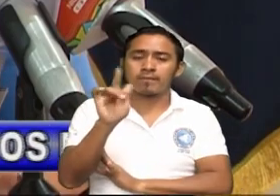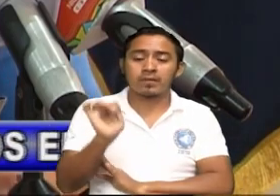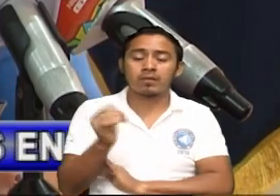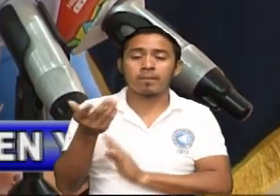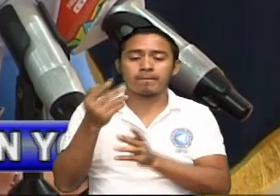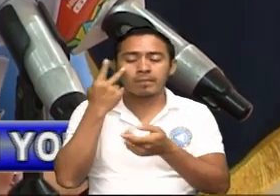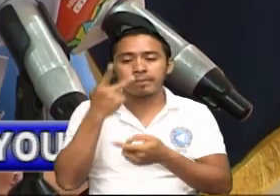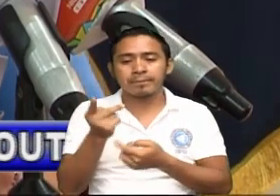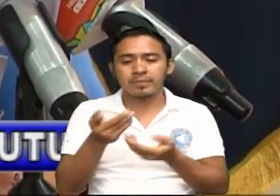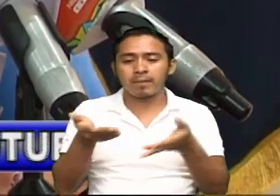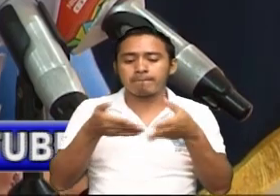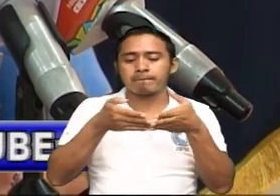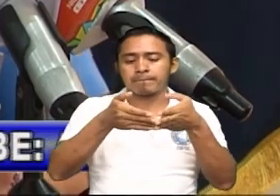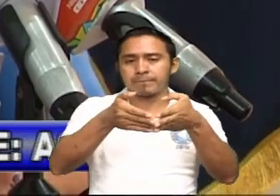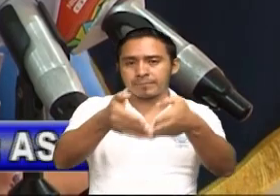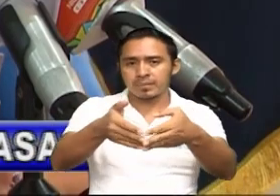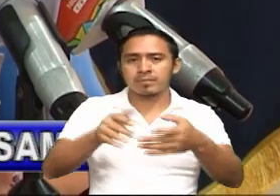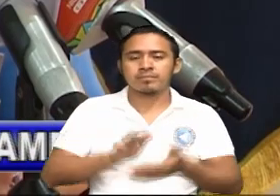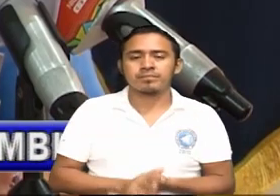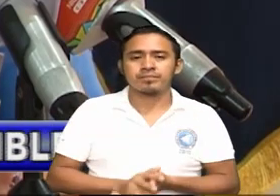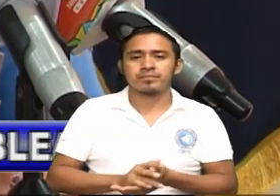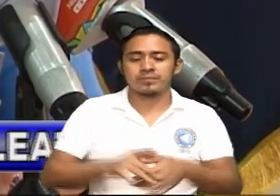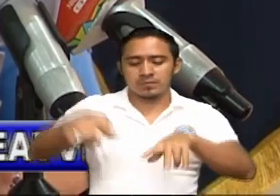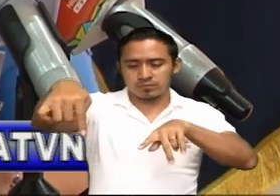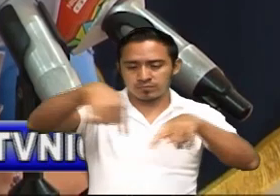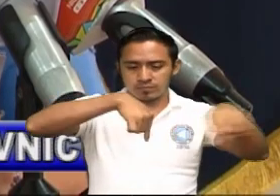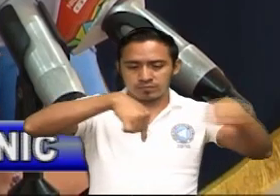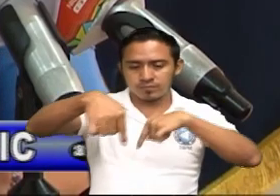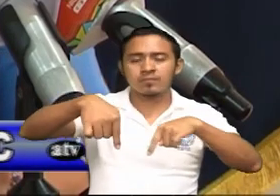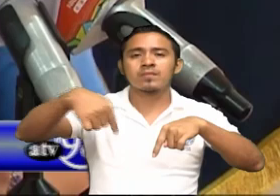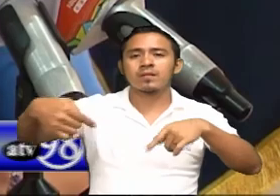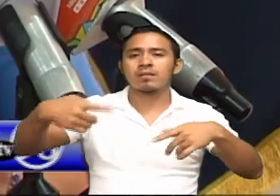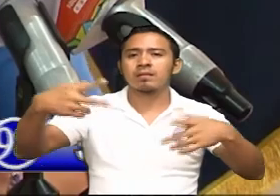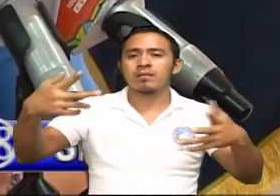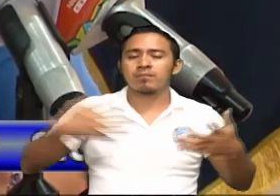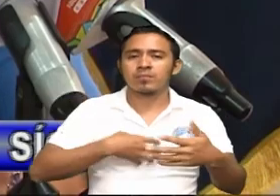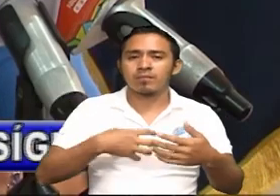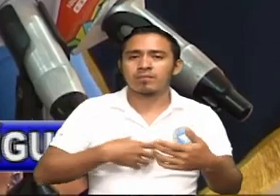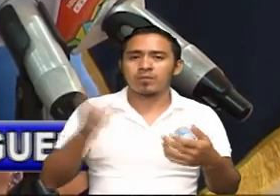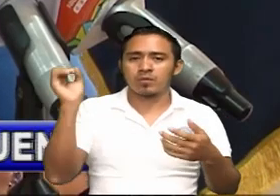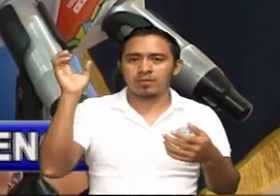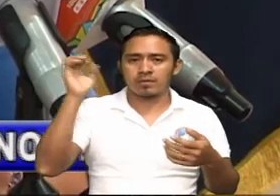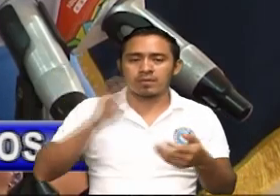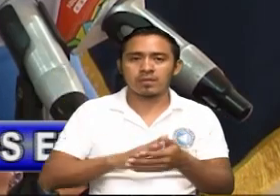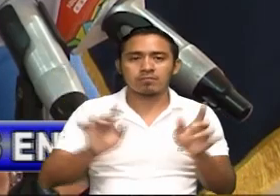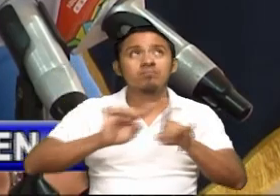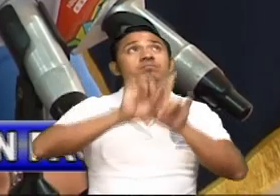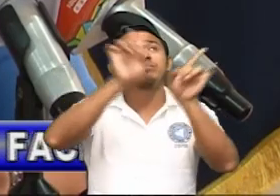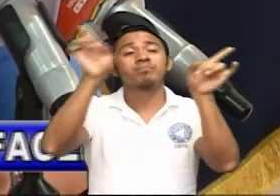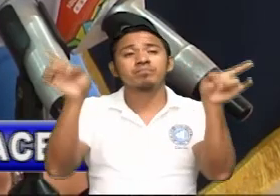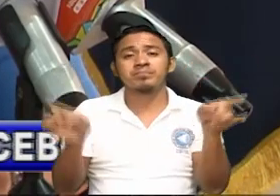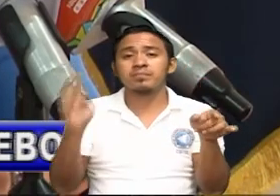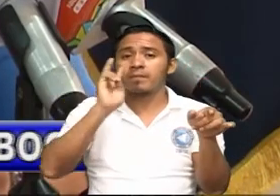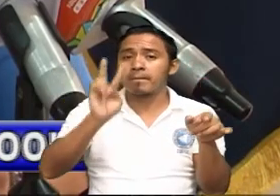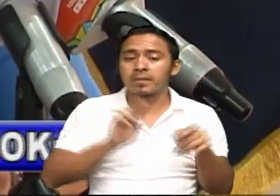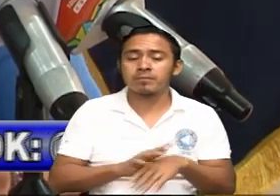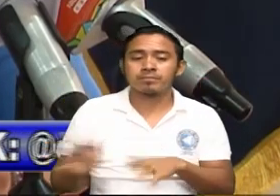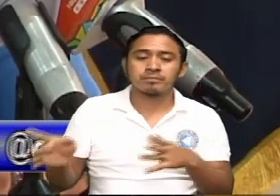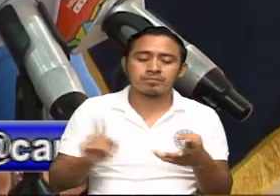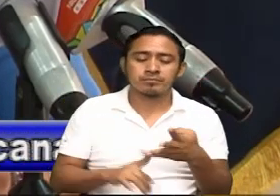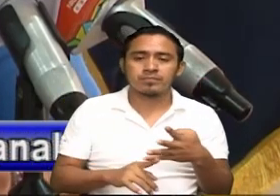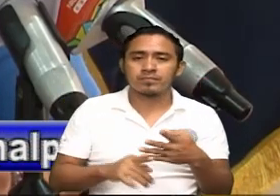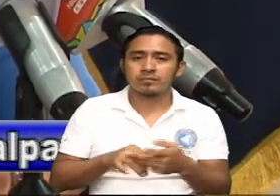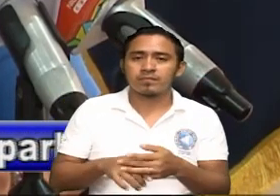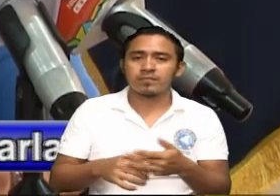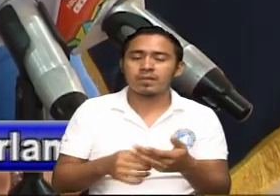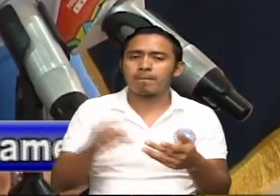Barco. Gancho de Camino en Managua, Vela del Arco. La Morita,